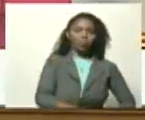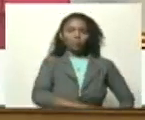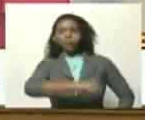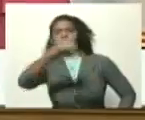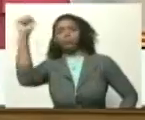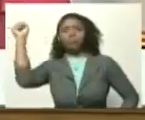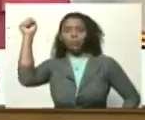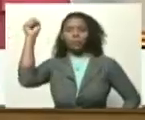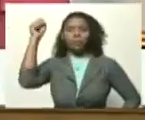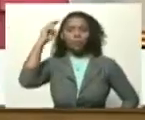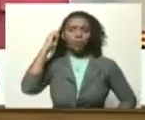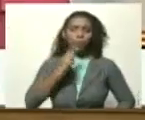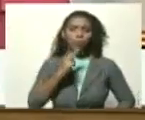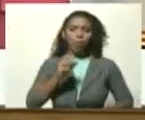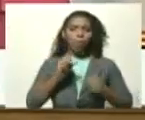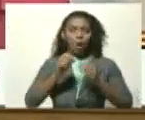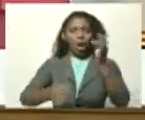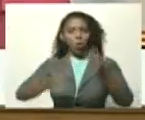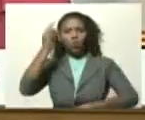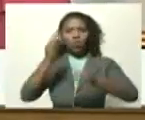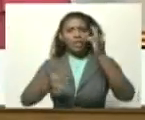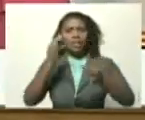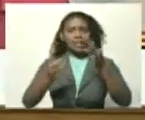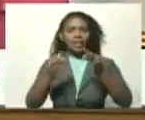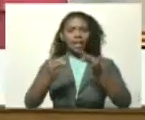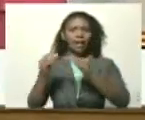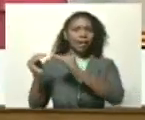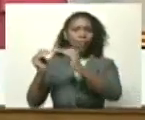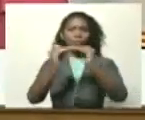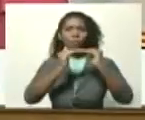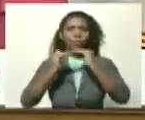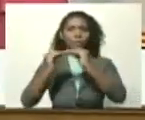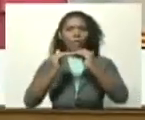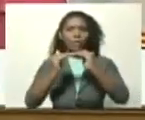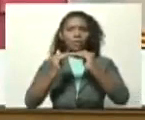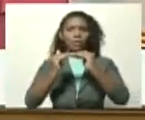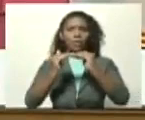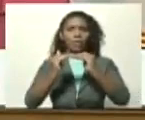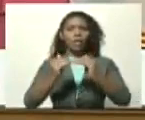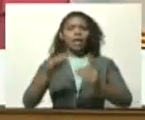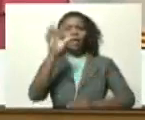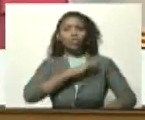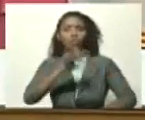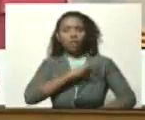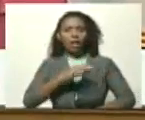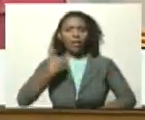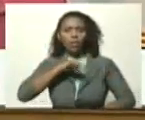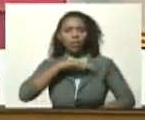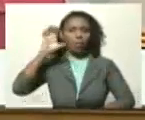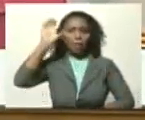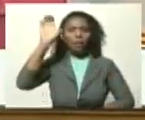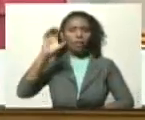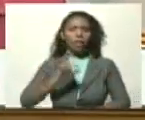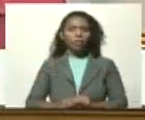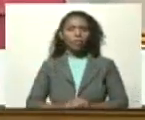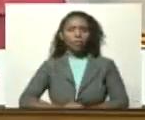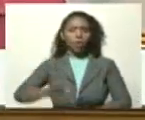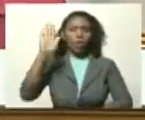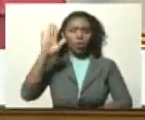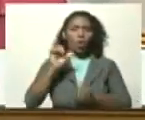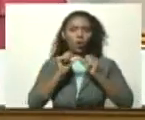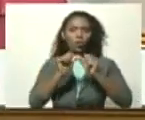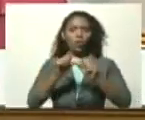libertador Simón Bolívar por la justicia, la equidad, la igualdad y la soberanía de nuestra patria. Juro